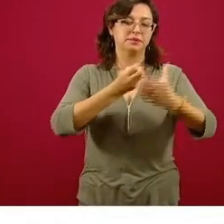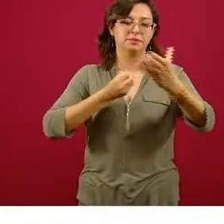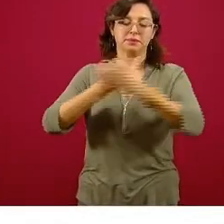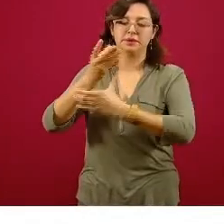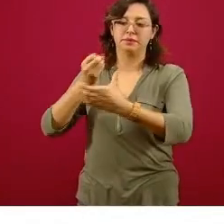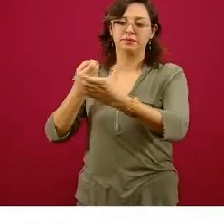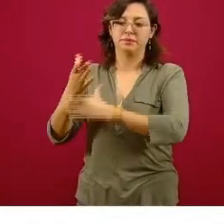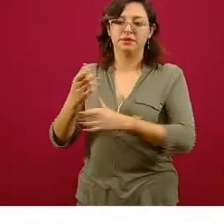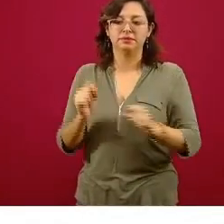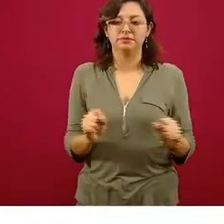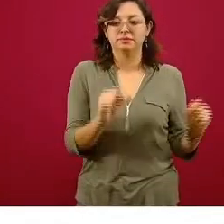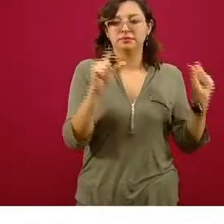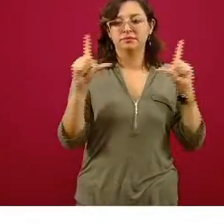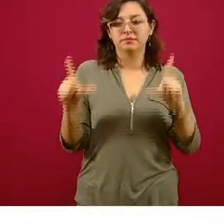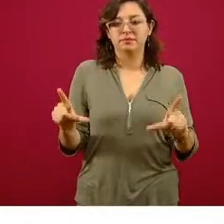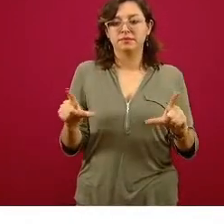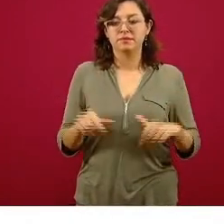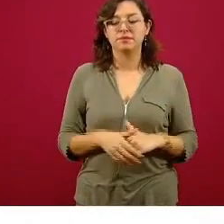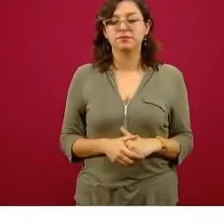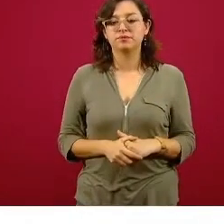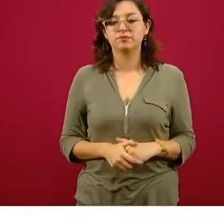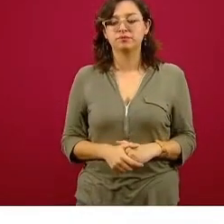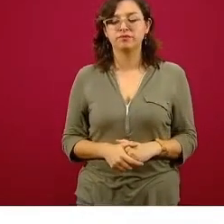por favor.